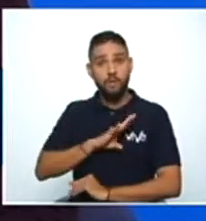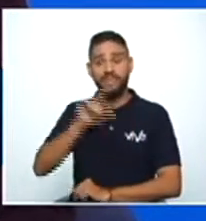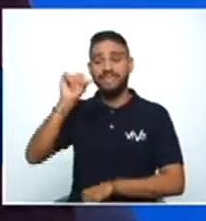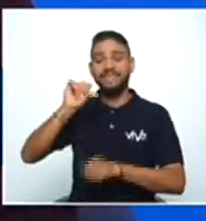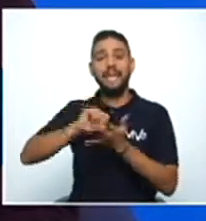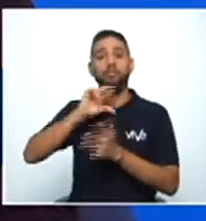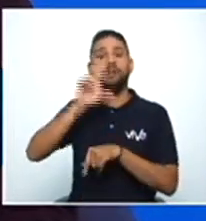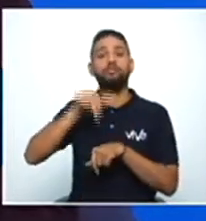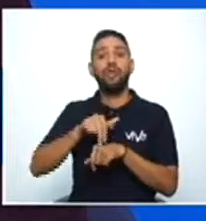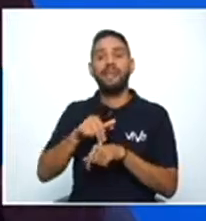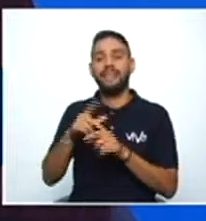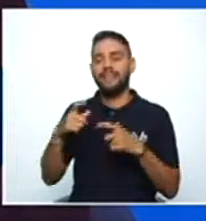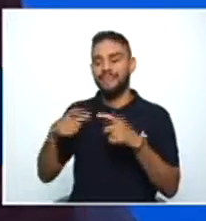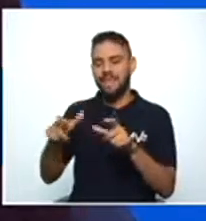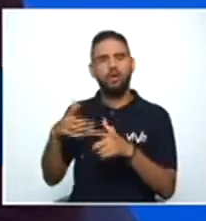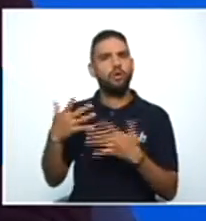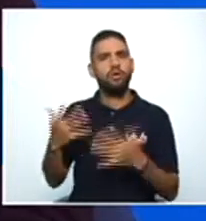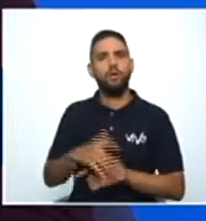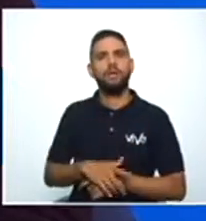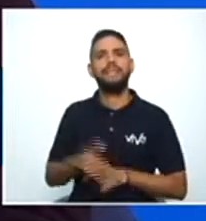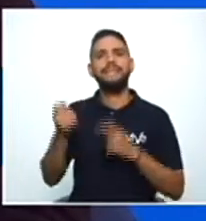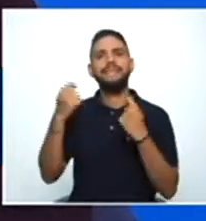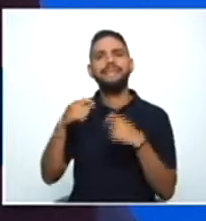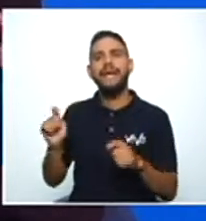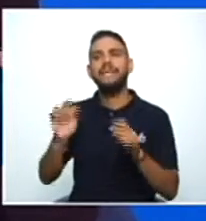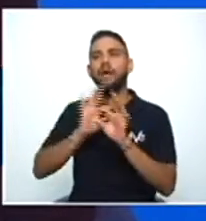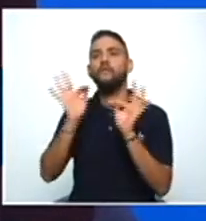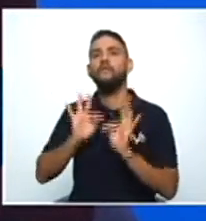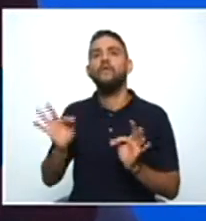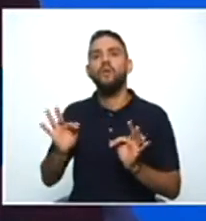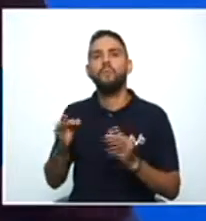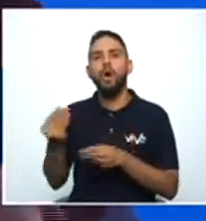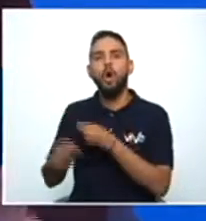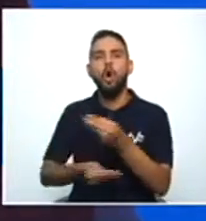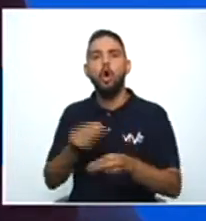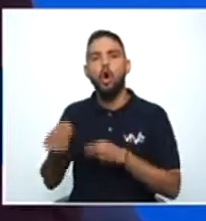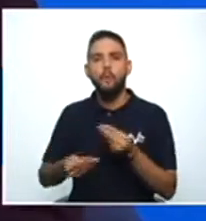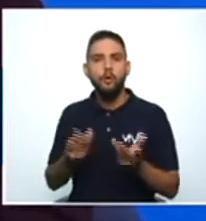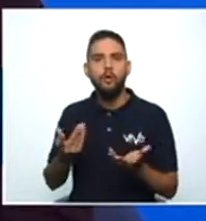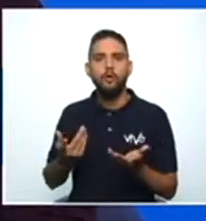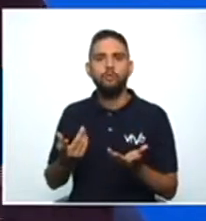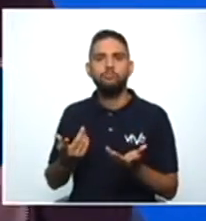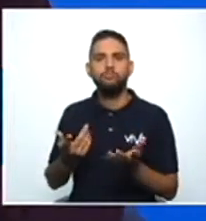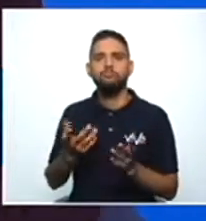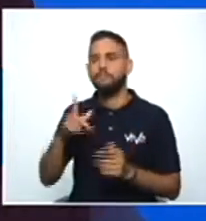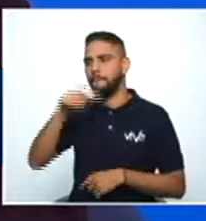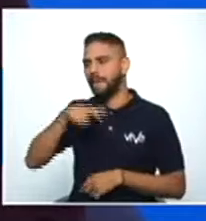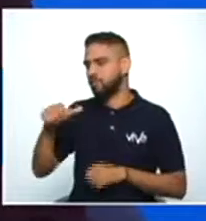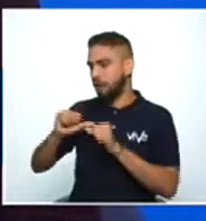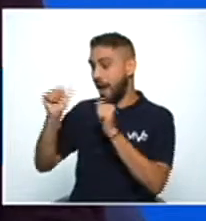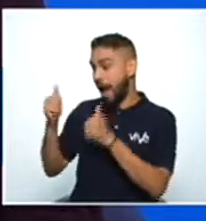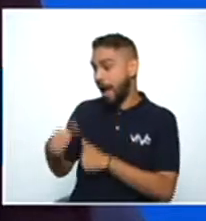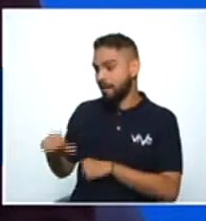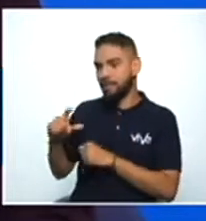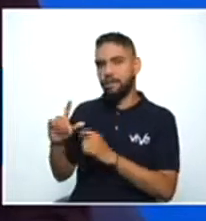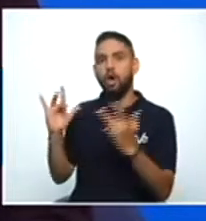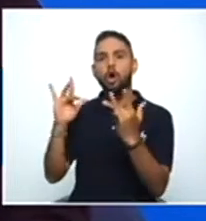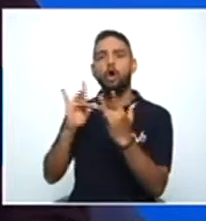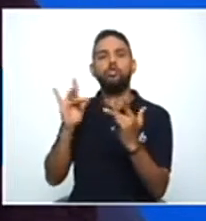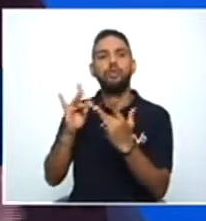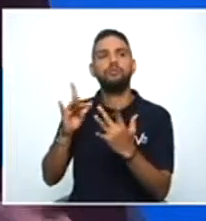del disco estamos buscando las fórmulas precisamente para lograr estrechar mayores lazos entre lo que es el artista y el centro nacional del disco como